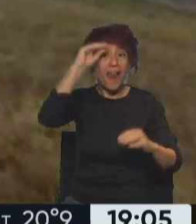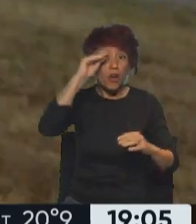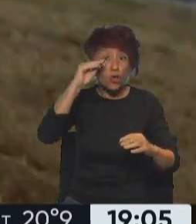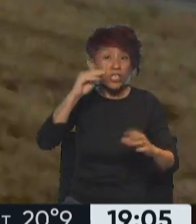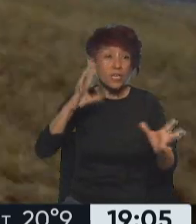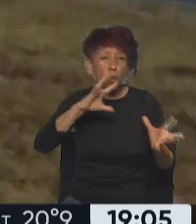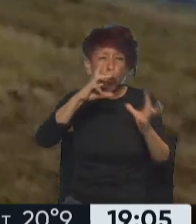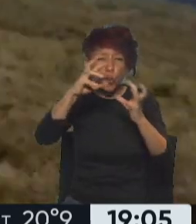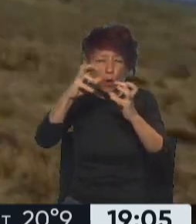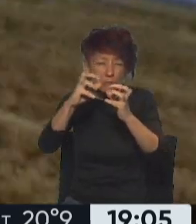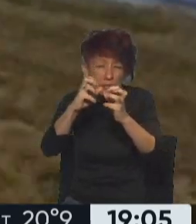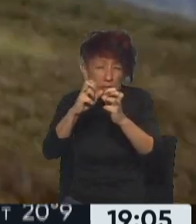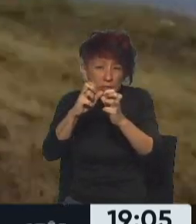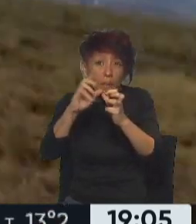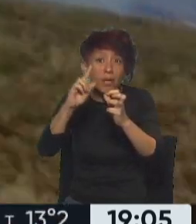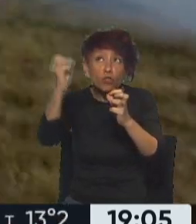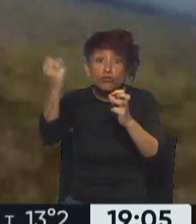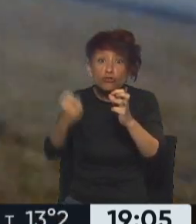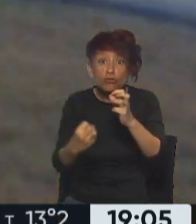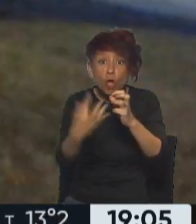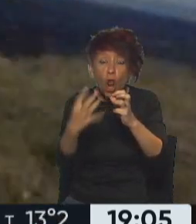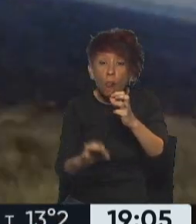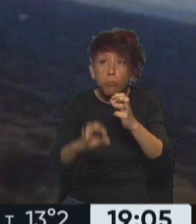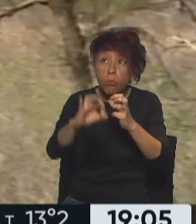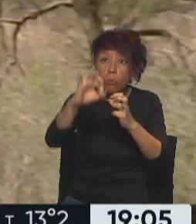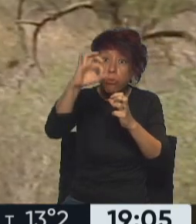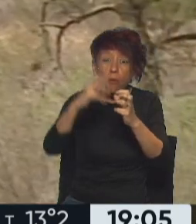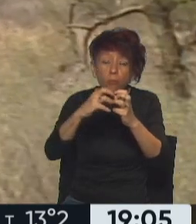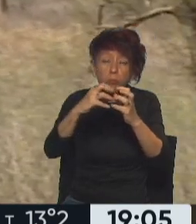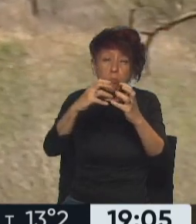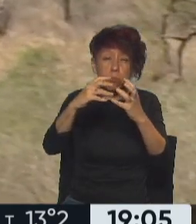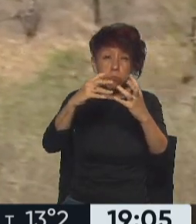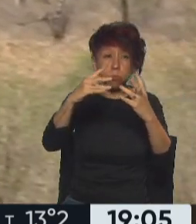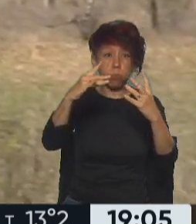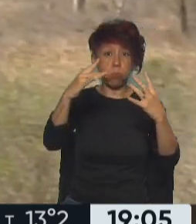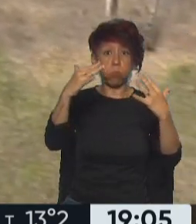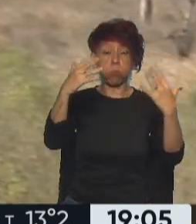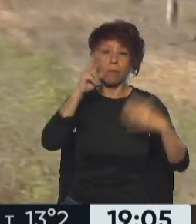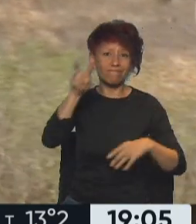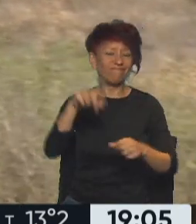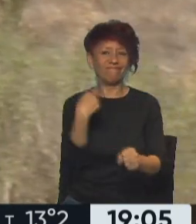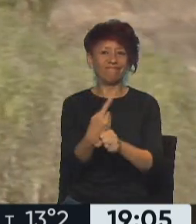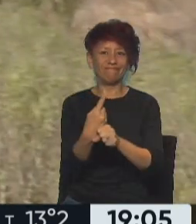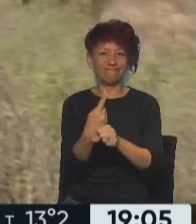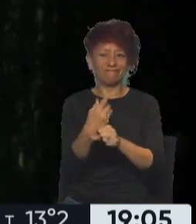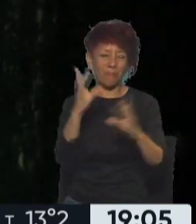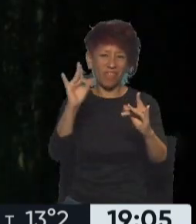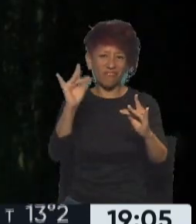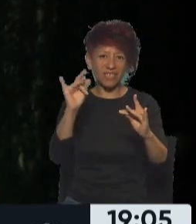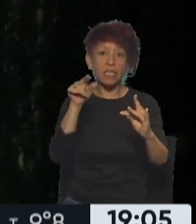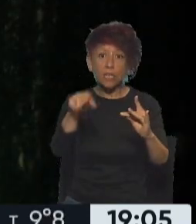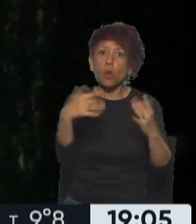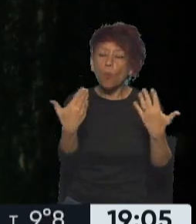sale el sol, el humo empieza a salir hacia arriba y empieza la alteración en la visibilidad. Entonces eso puede producir